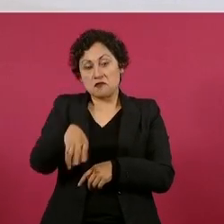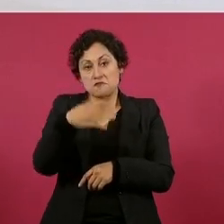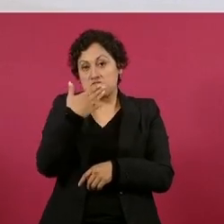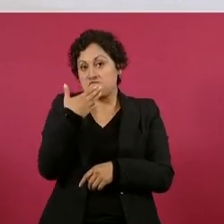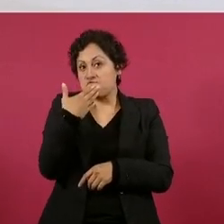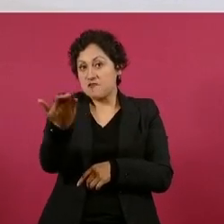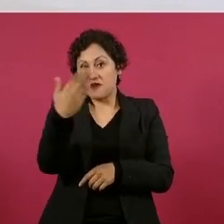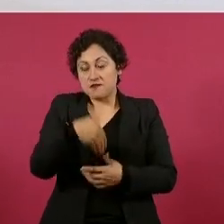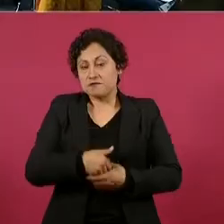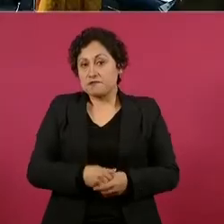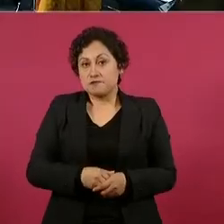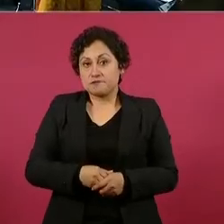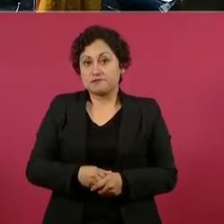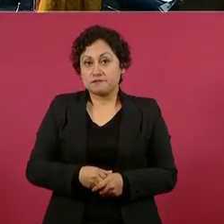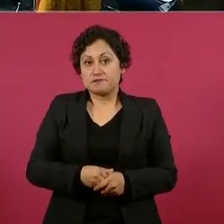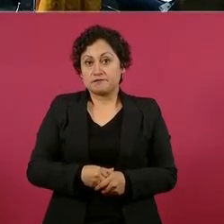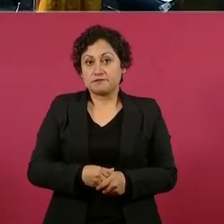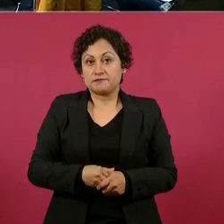Muy bien.